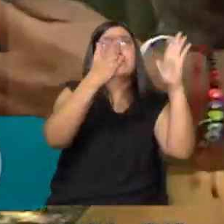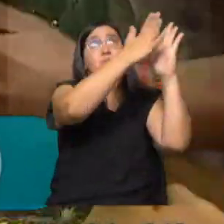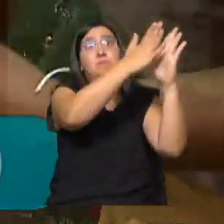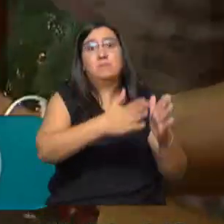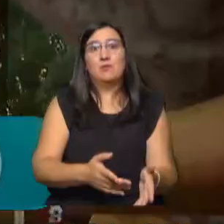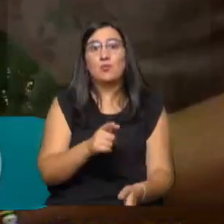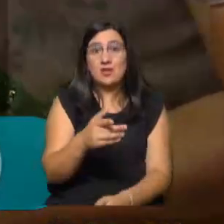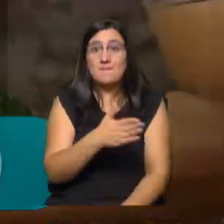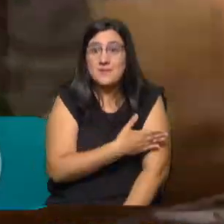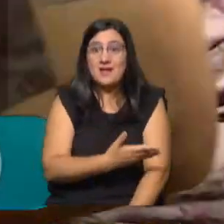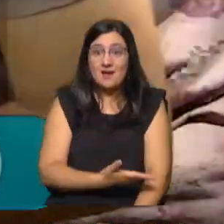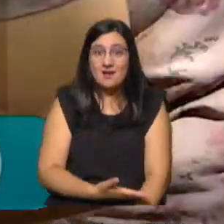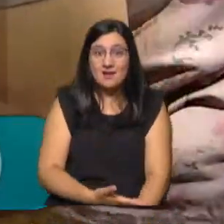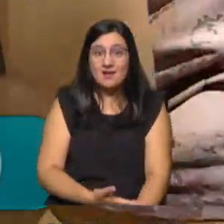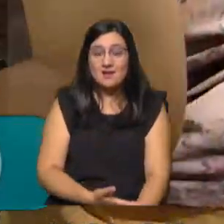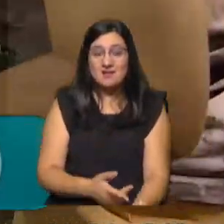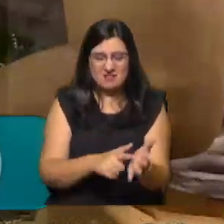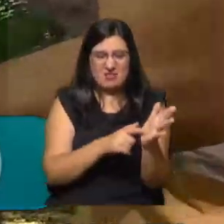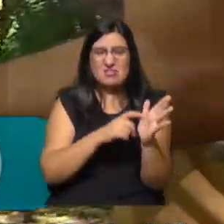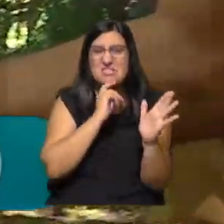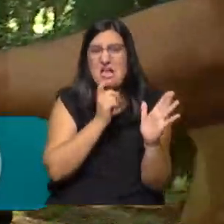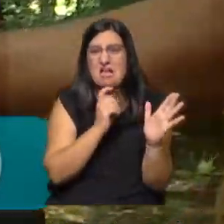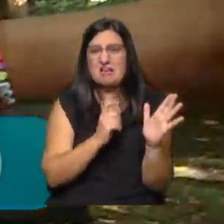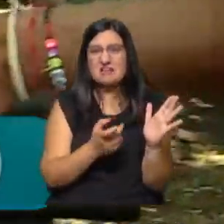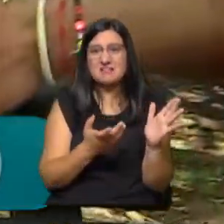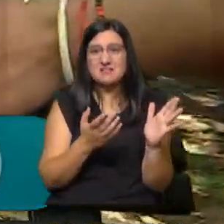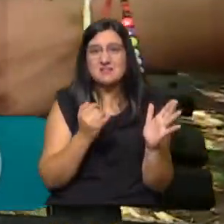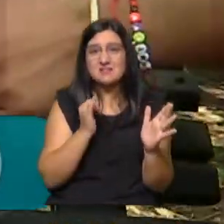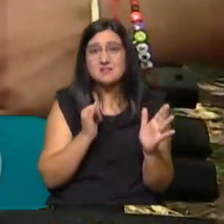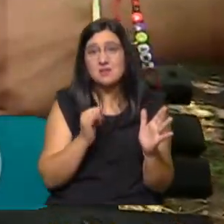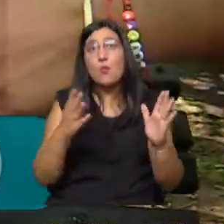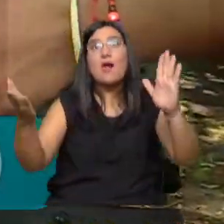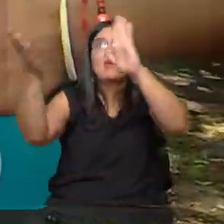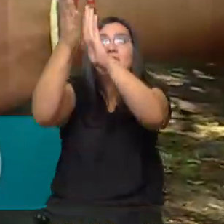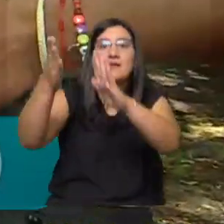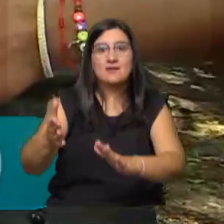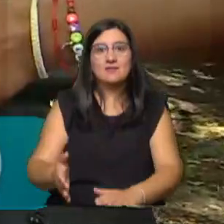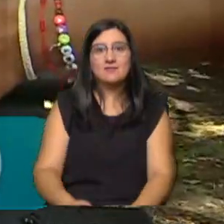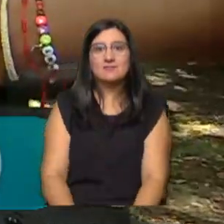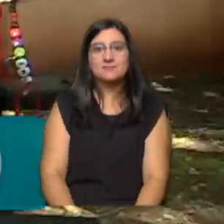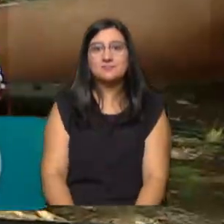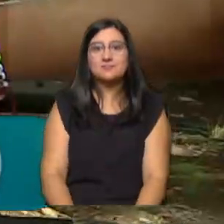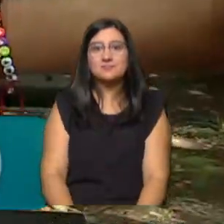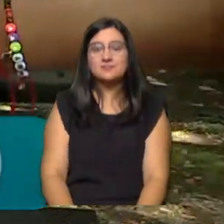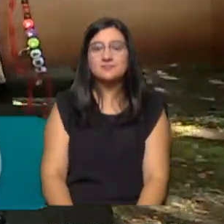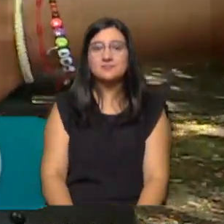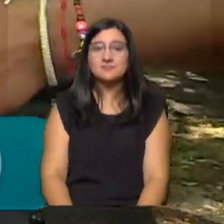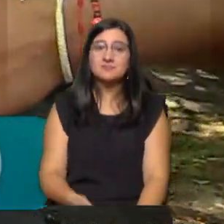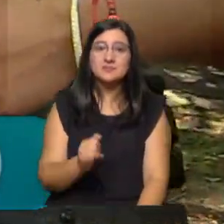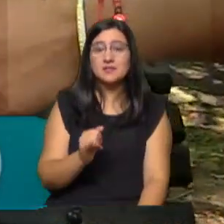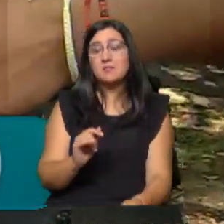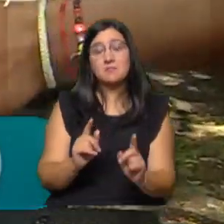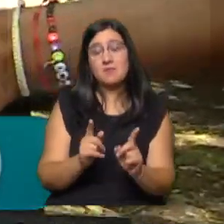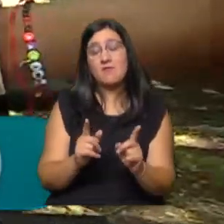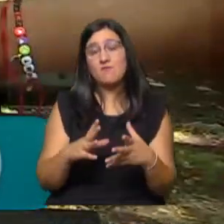que le pega el seco y de repente tiene toda la mano ensangrentada o no? Sí, o si no, al vuelo, ¿viste? Los casas al vuelo. ¿Qué ahí, pareció a Federico Lupi? También, y de la misma